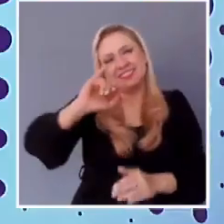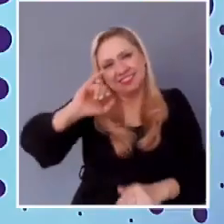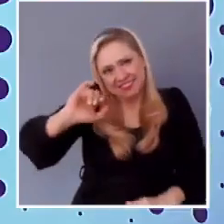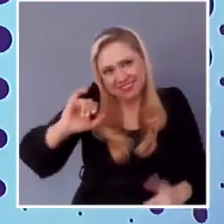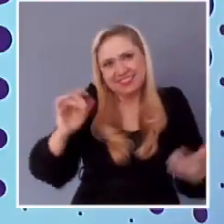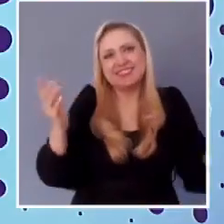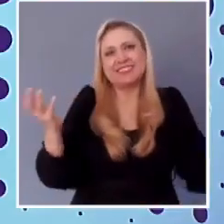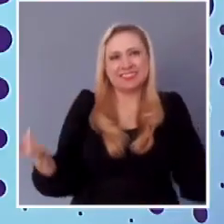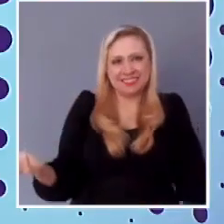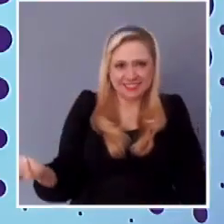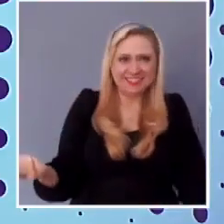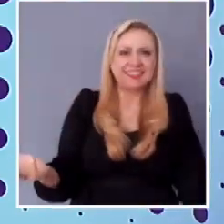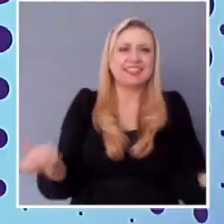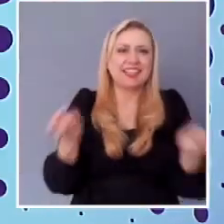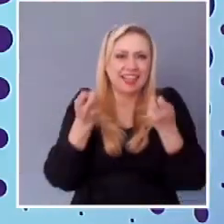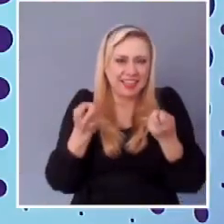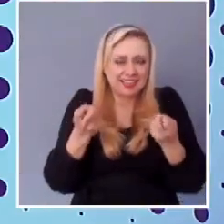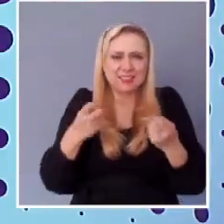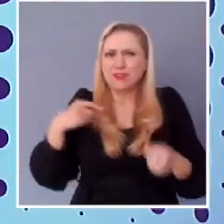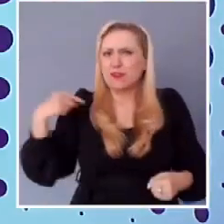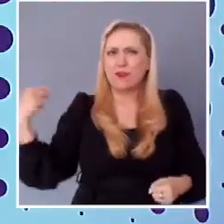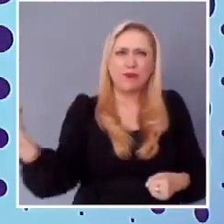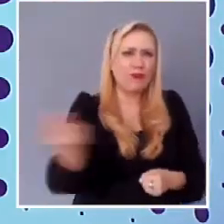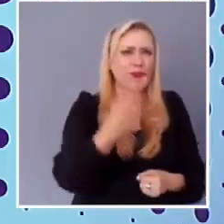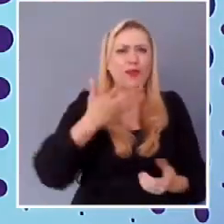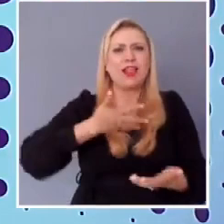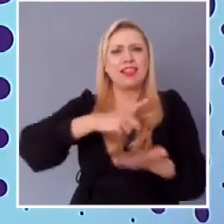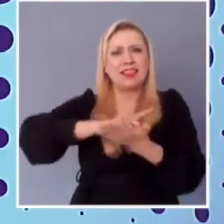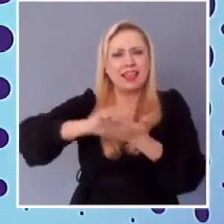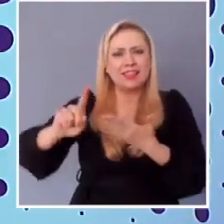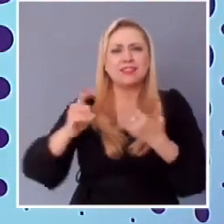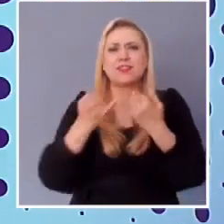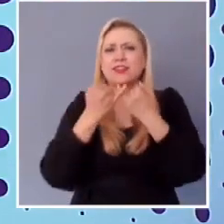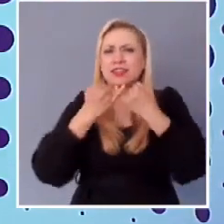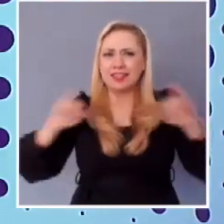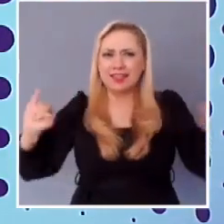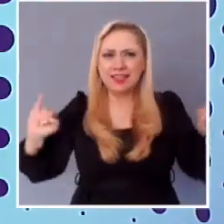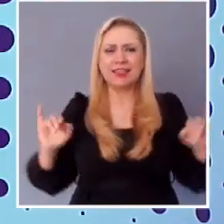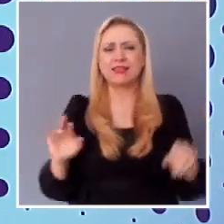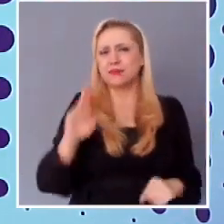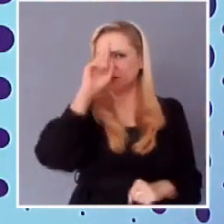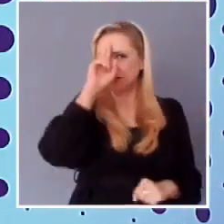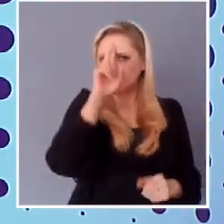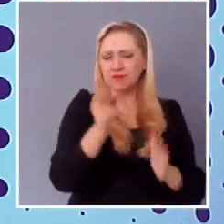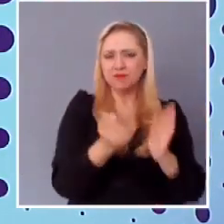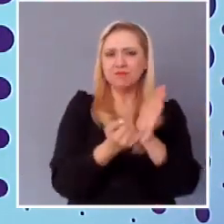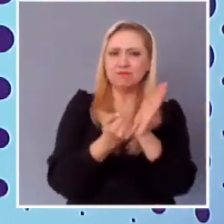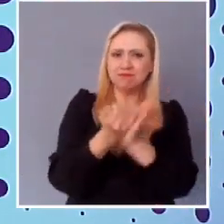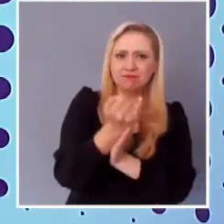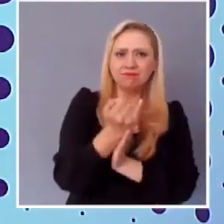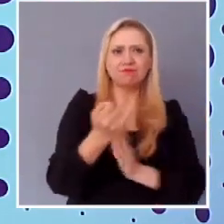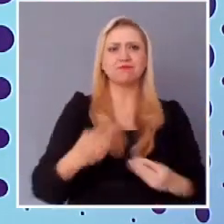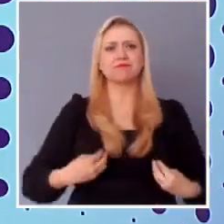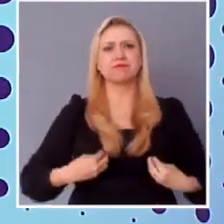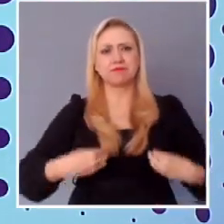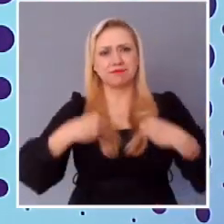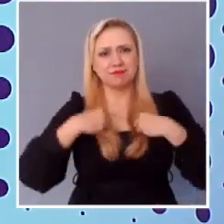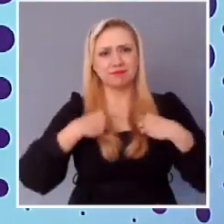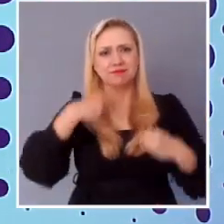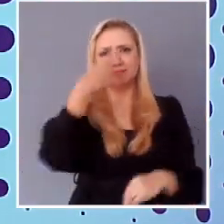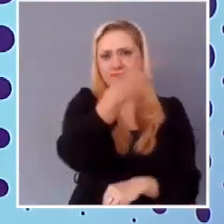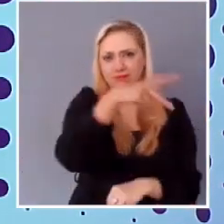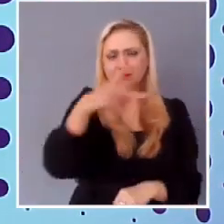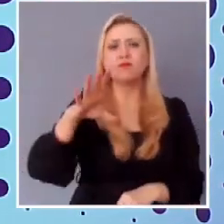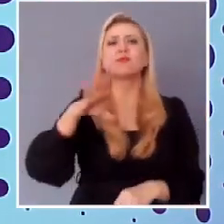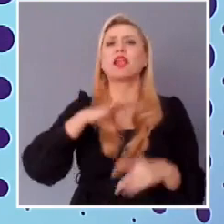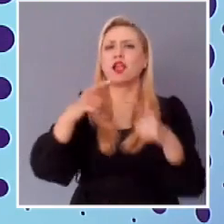caminar hacia eso, hacia la autonomía de las personas, a que sean ellas las que tomen decisiones, que se puedan unir. Ya hay muchos grupos de apoyo